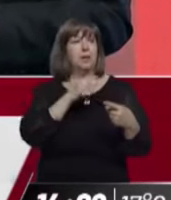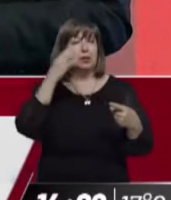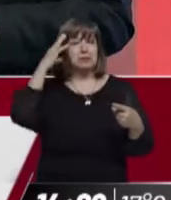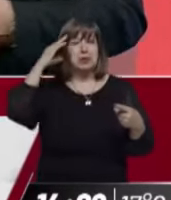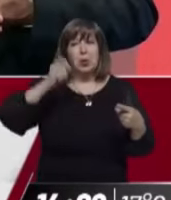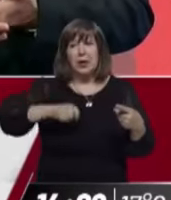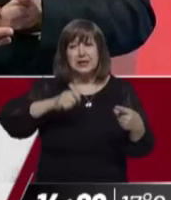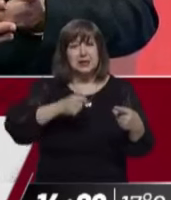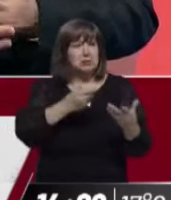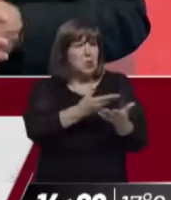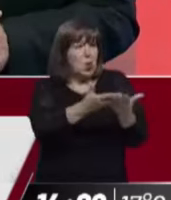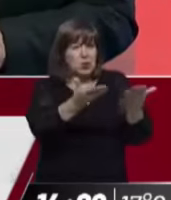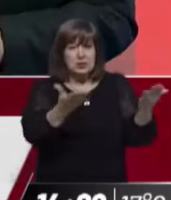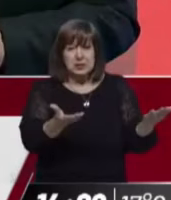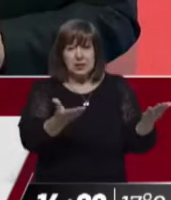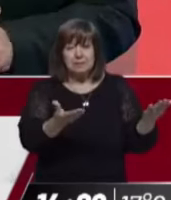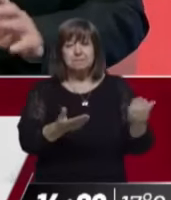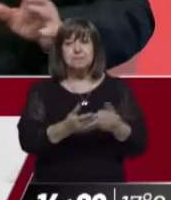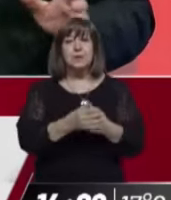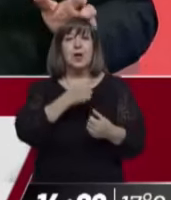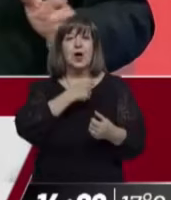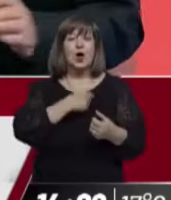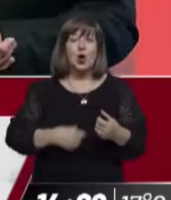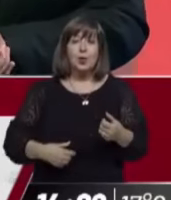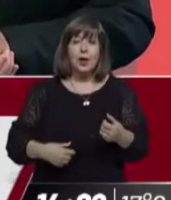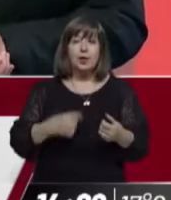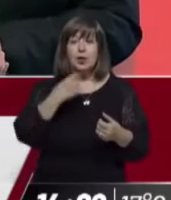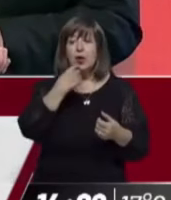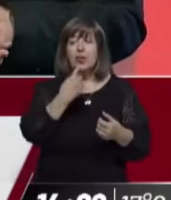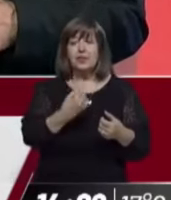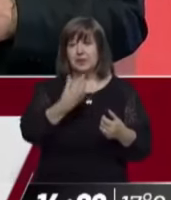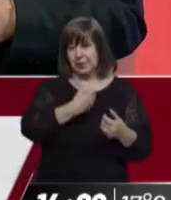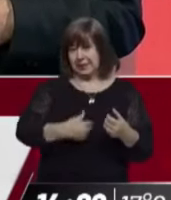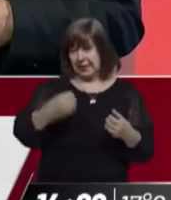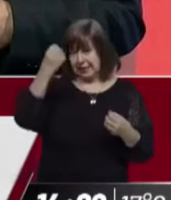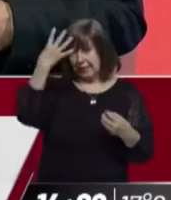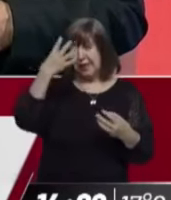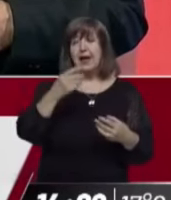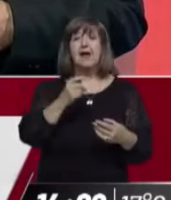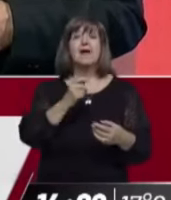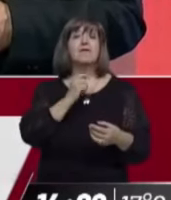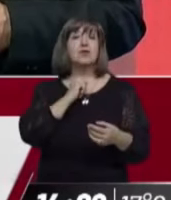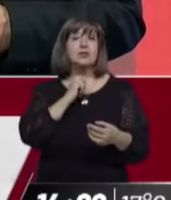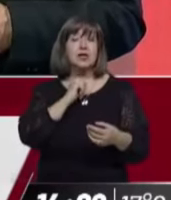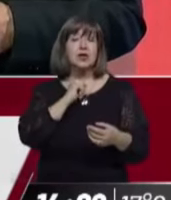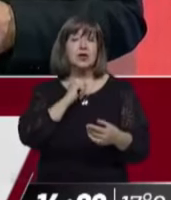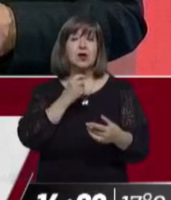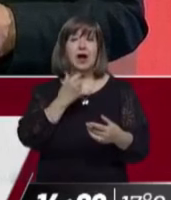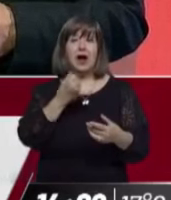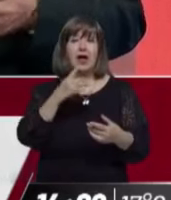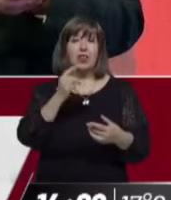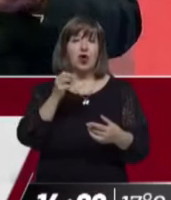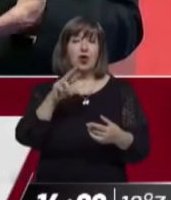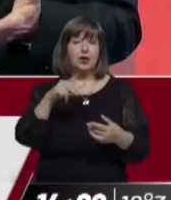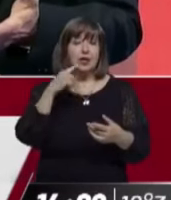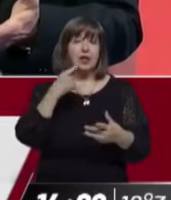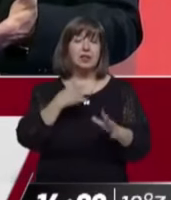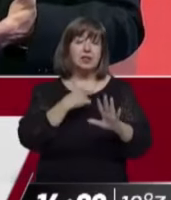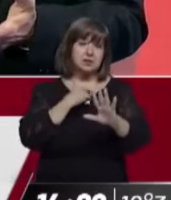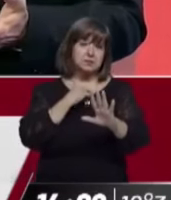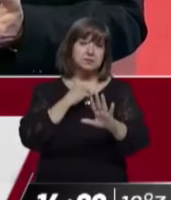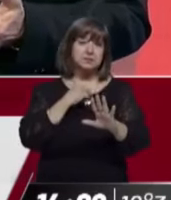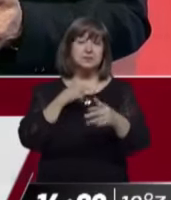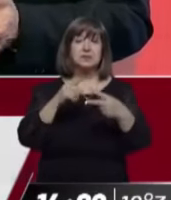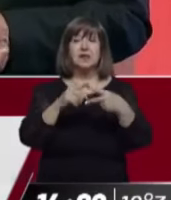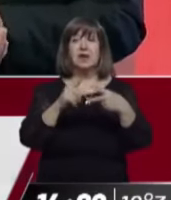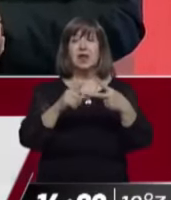que hay. Bueno, el gobierno que ha respondido hasta el momento solo a través del vocero Manuel Adorni, y que dice, tiene trayectoria